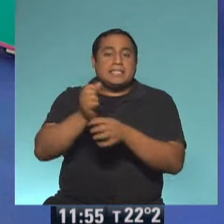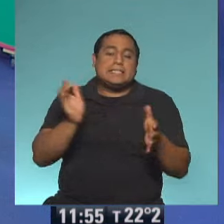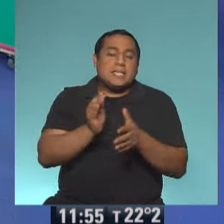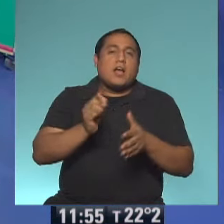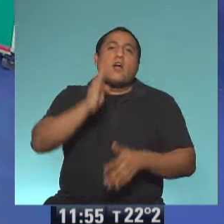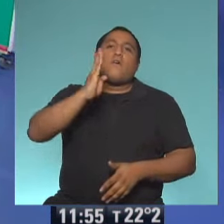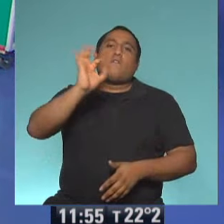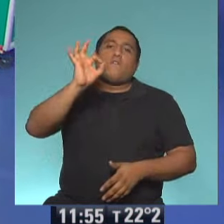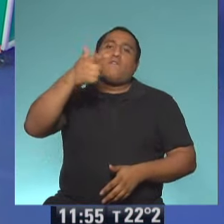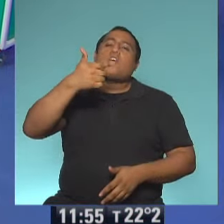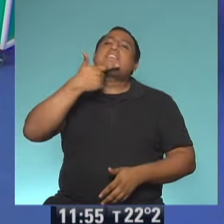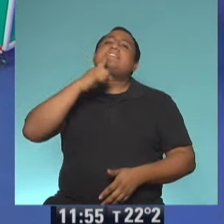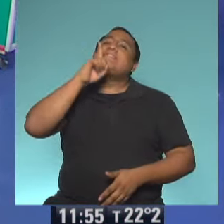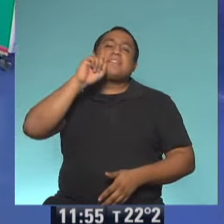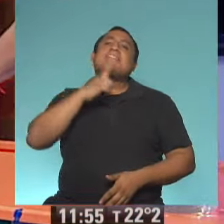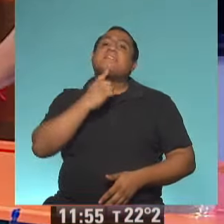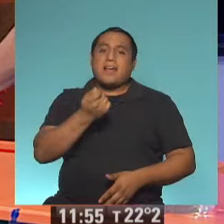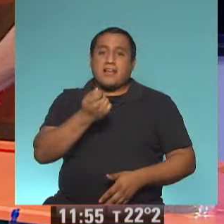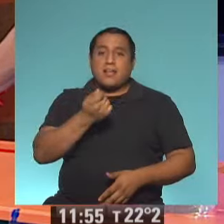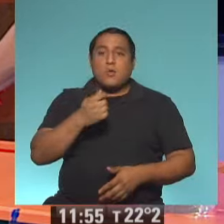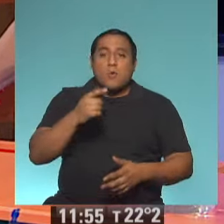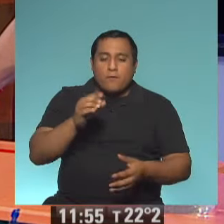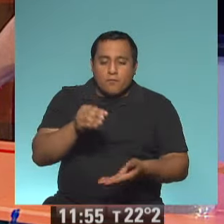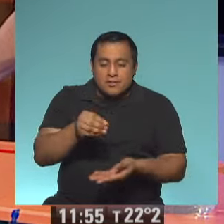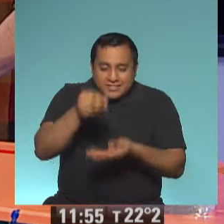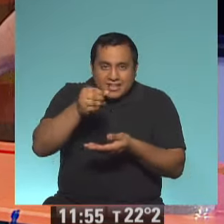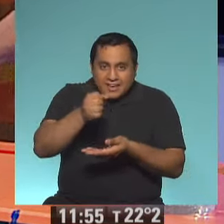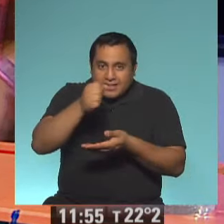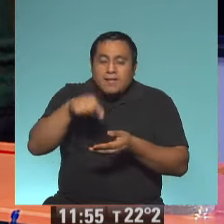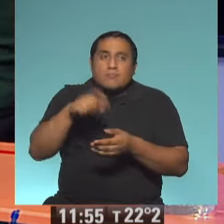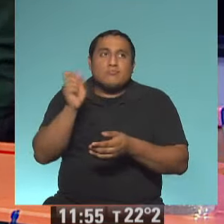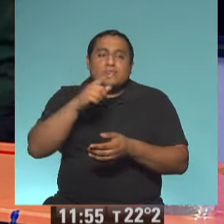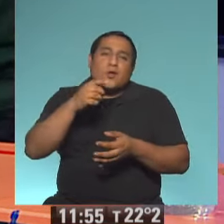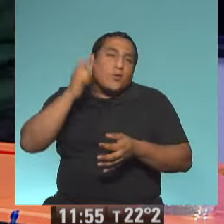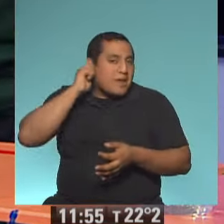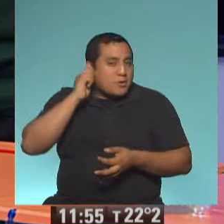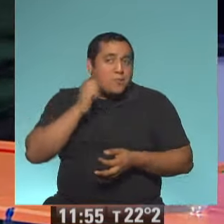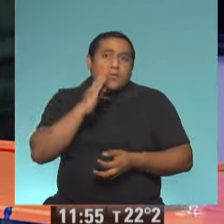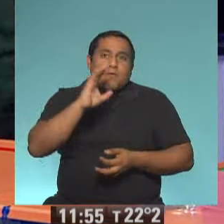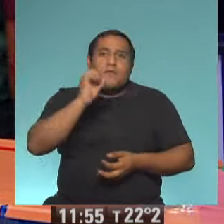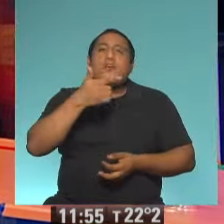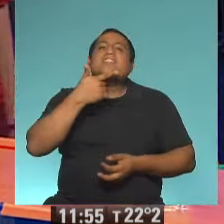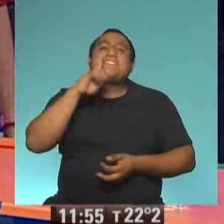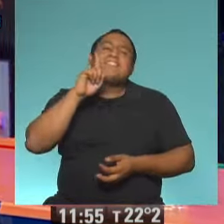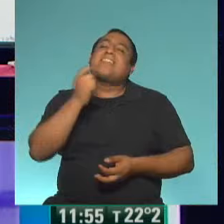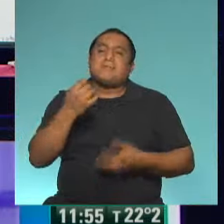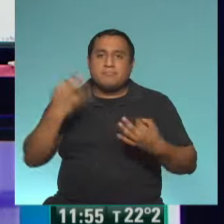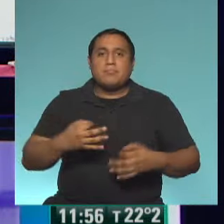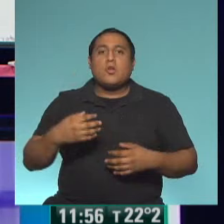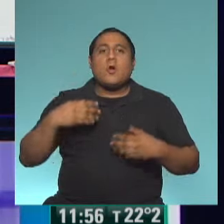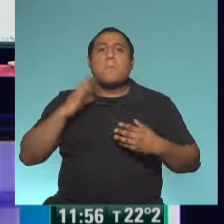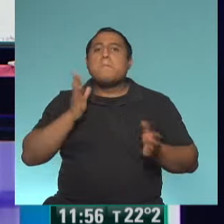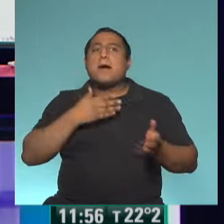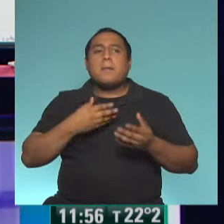bolsita. Como la bolsita de los cumpleaños, por ejemplo. Por ejemplo, le decimos bolsita porque es chiquita, claro. Y un pañuelo muy